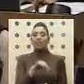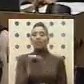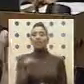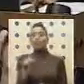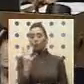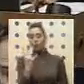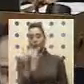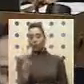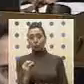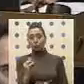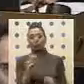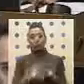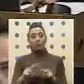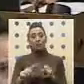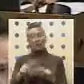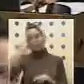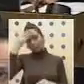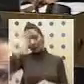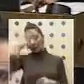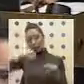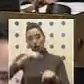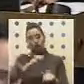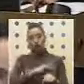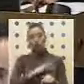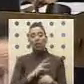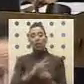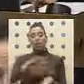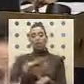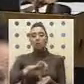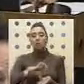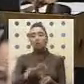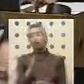pequeño, que representa alrededor del